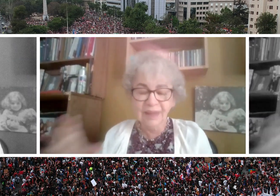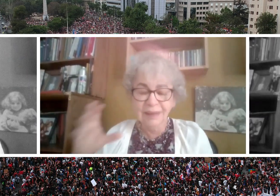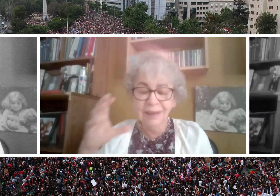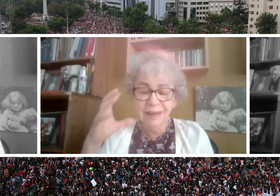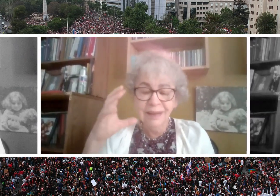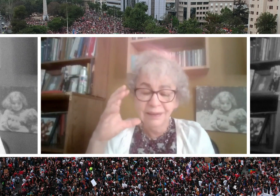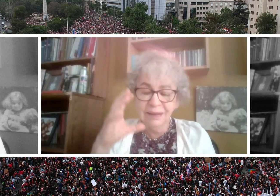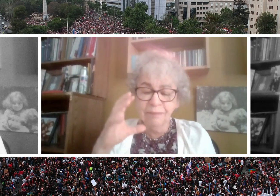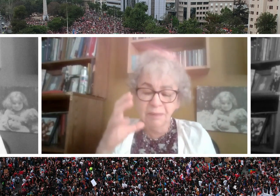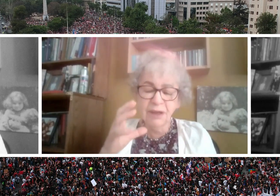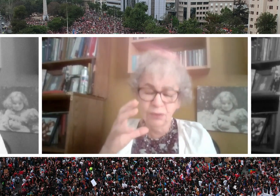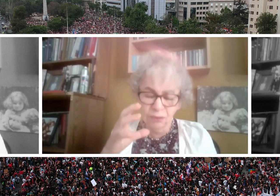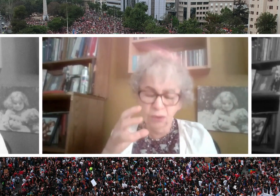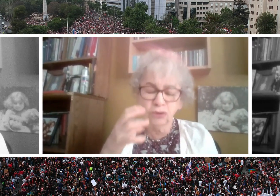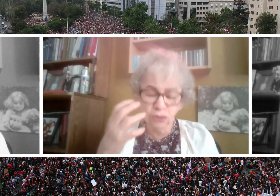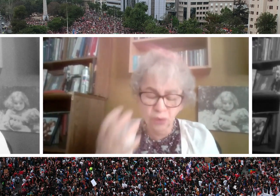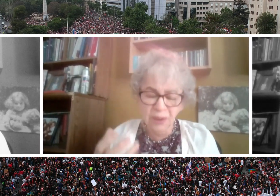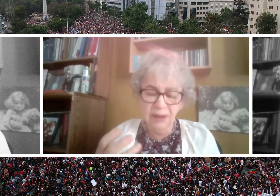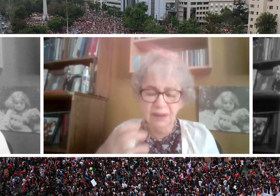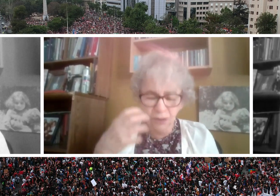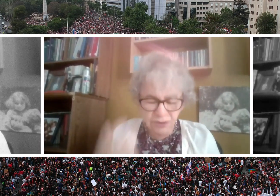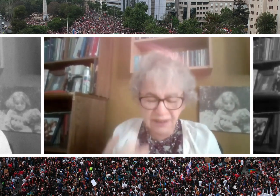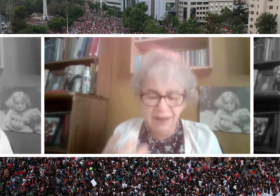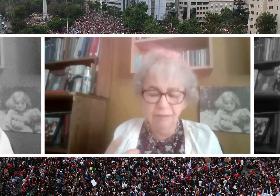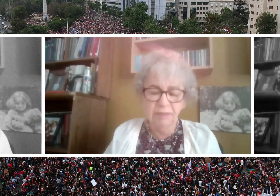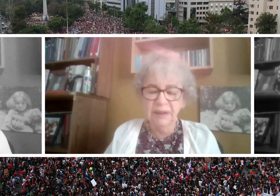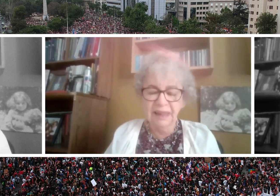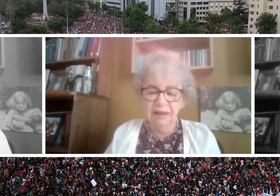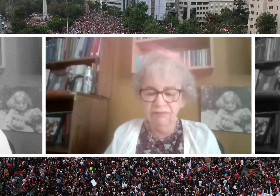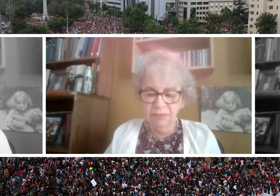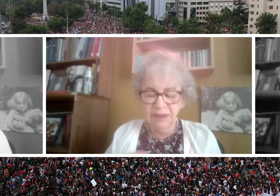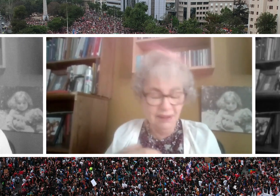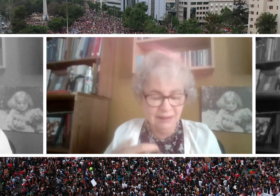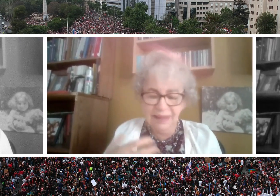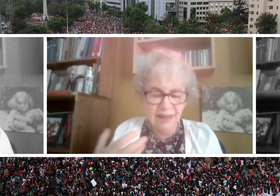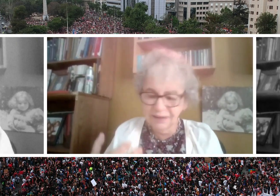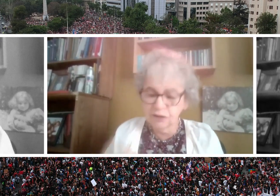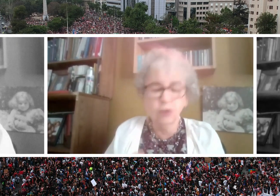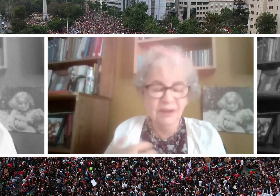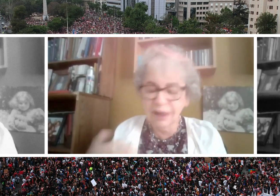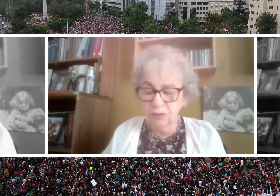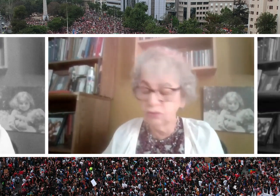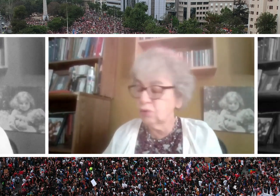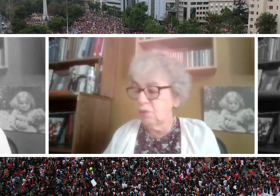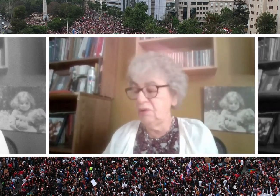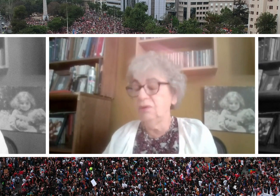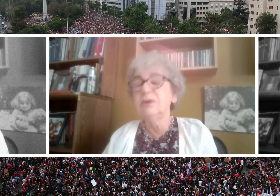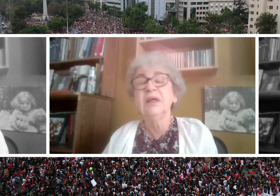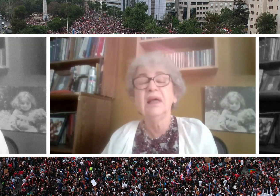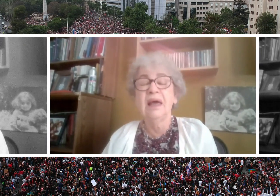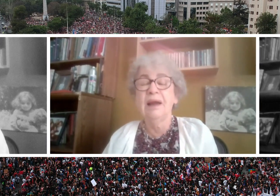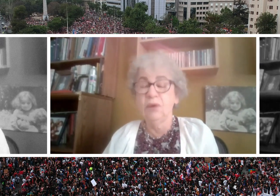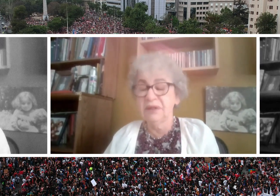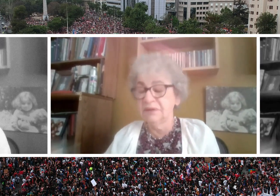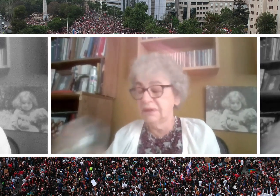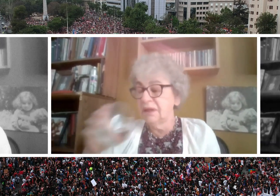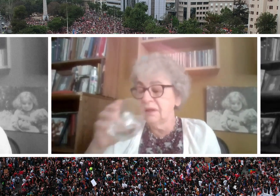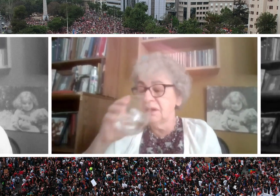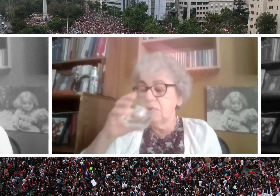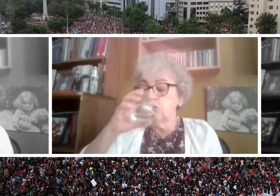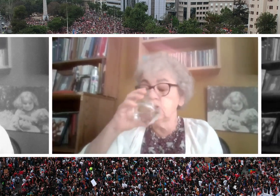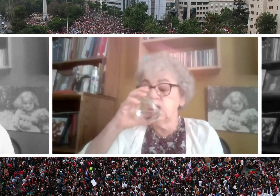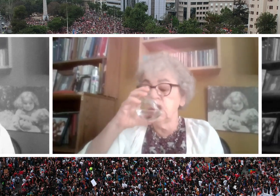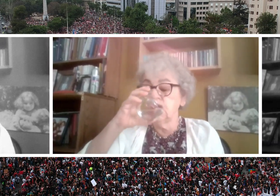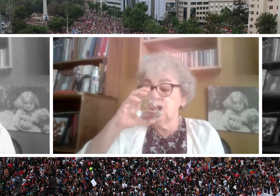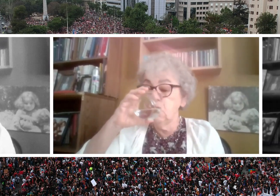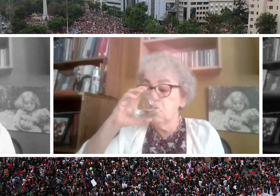real de primero construir qué cosa es la perspectiva feminista, qué es, no está construido, es algo que